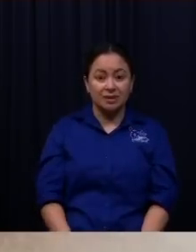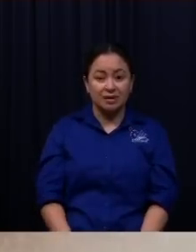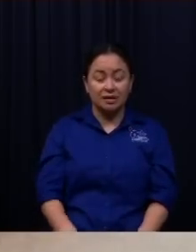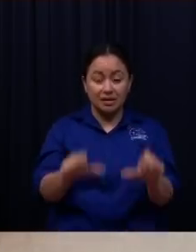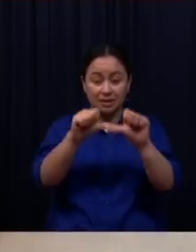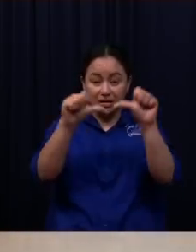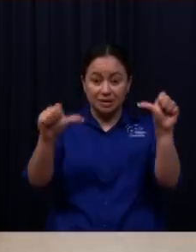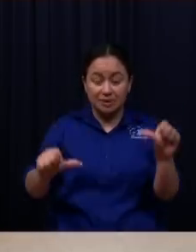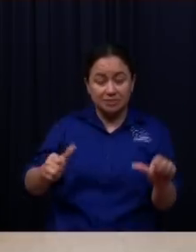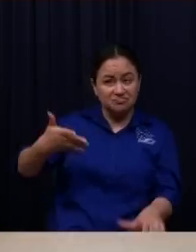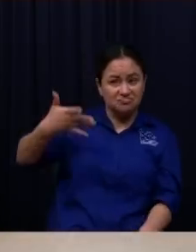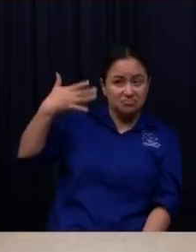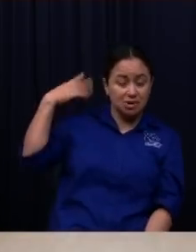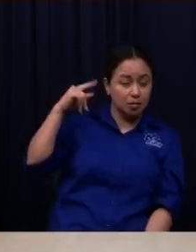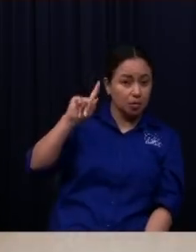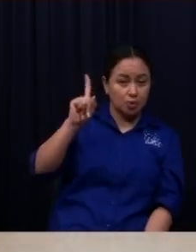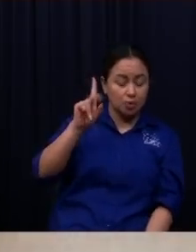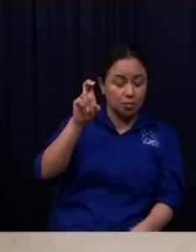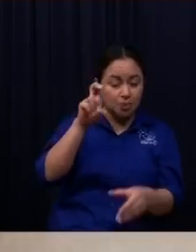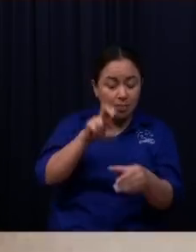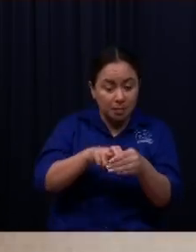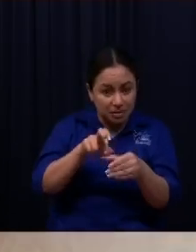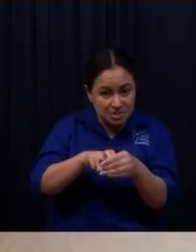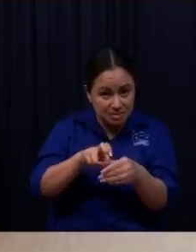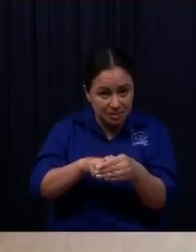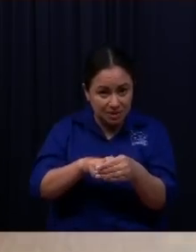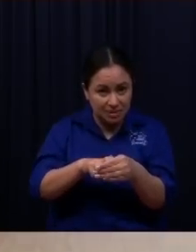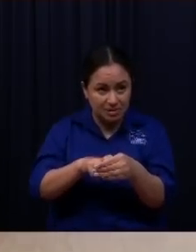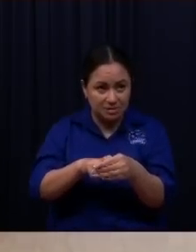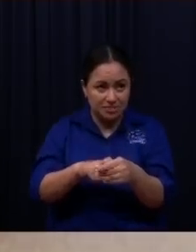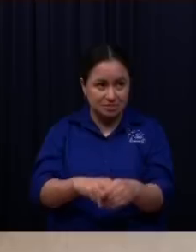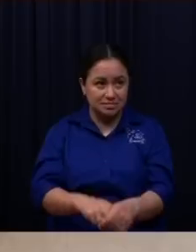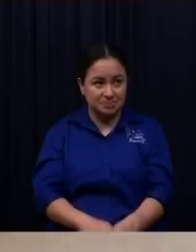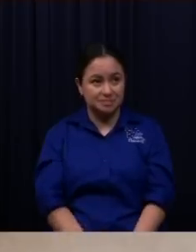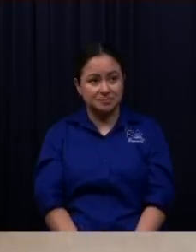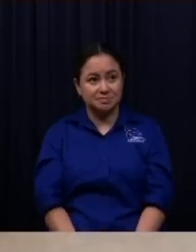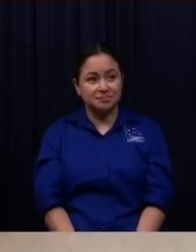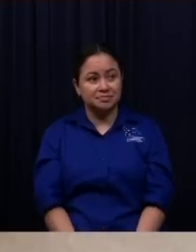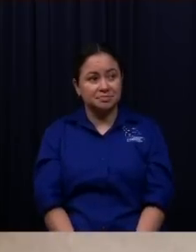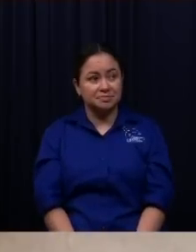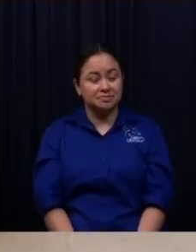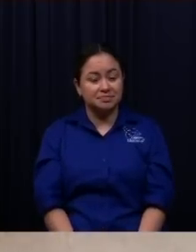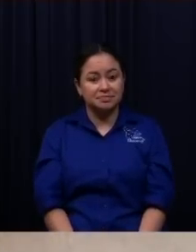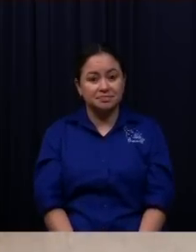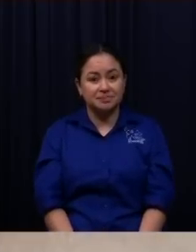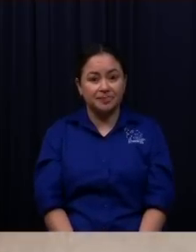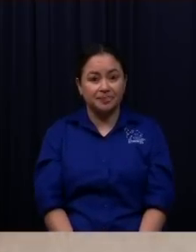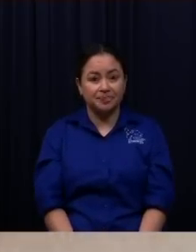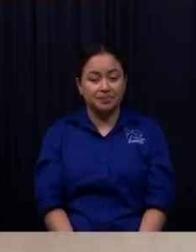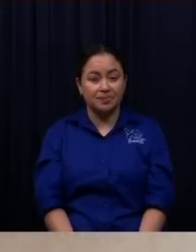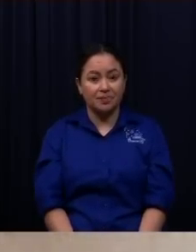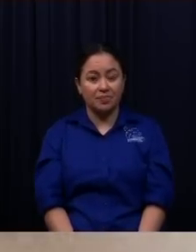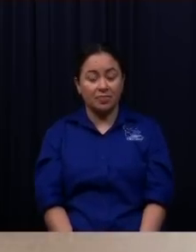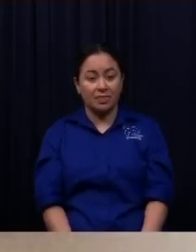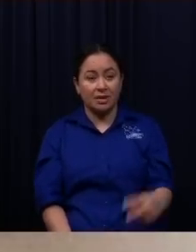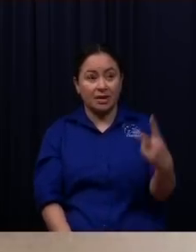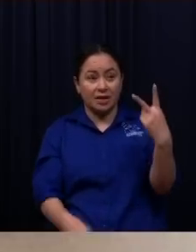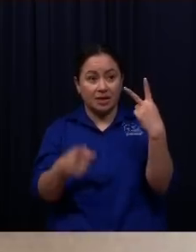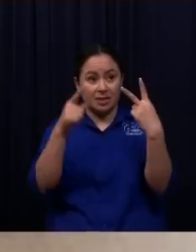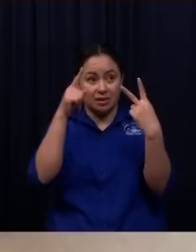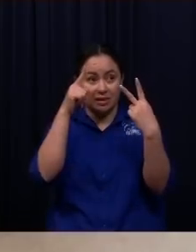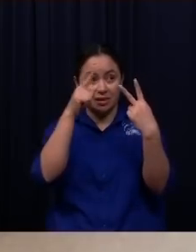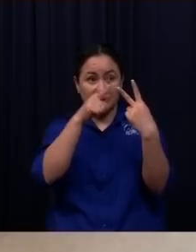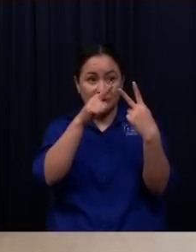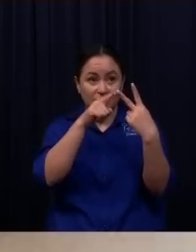Cristo Jesús. Esta tenencia de este altar me da como consecuencia la pertenencia de un